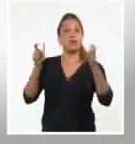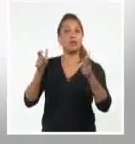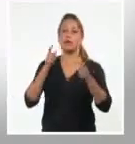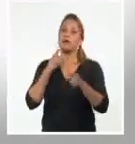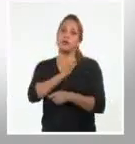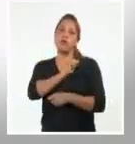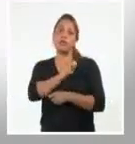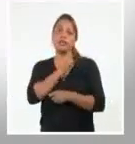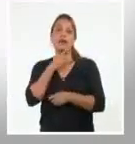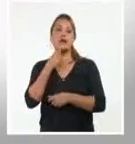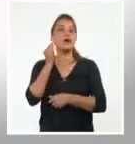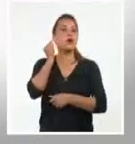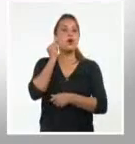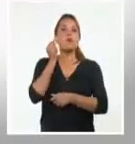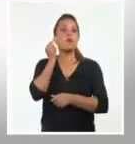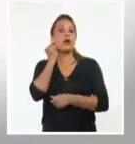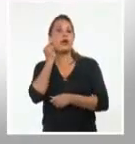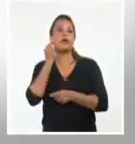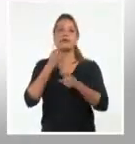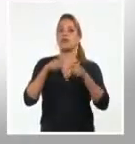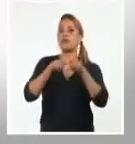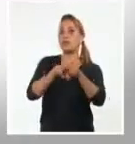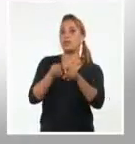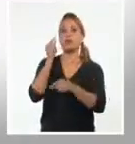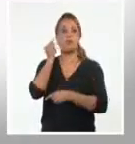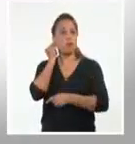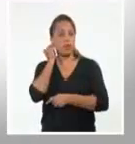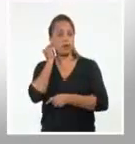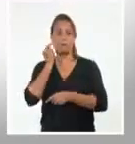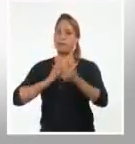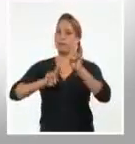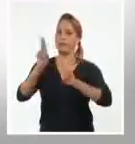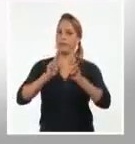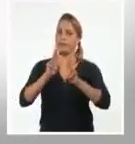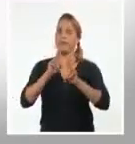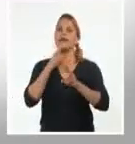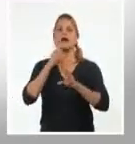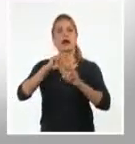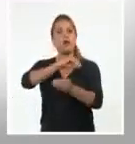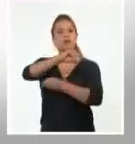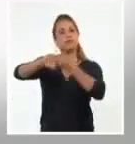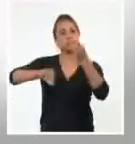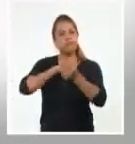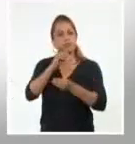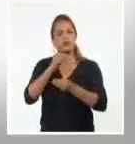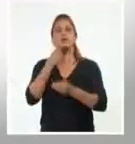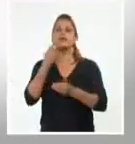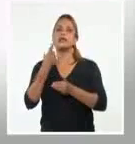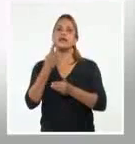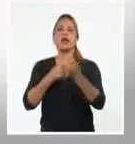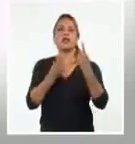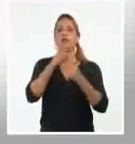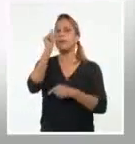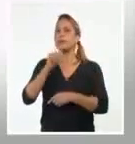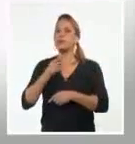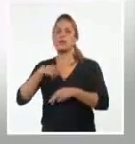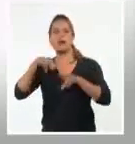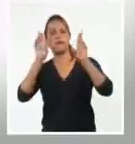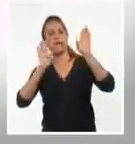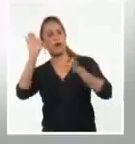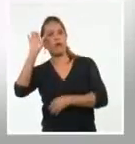igualitario? Refiriéndose al artículo 68 de la Constitución, que fue modificado y sobre el que opinaron a favor y en contra alrededor